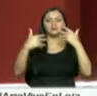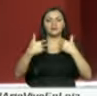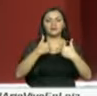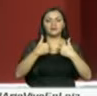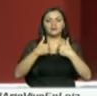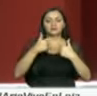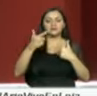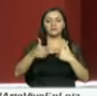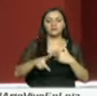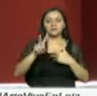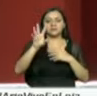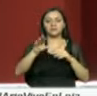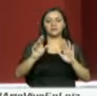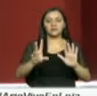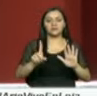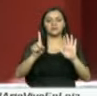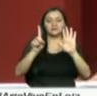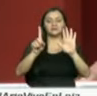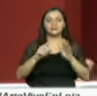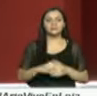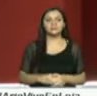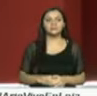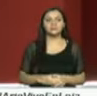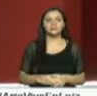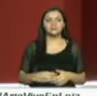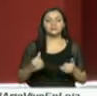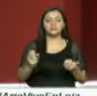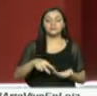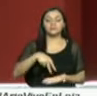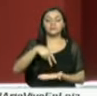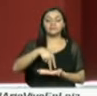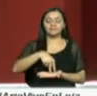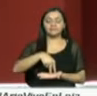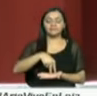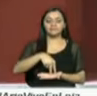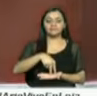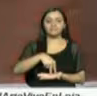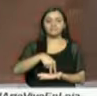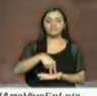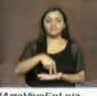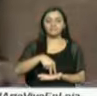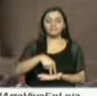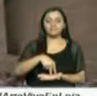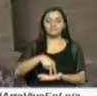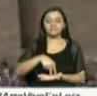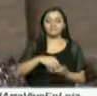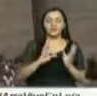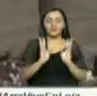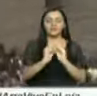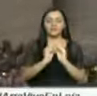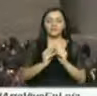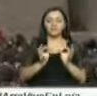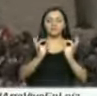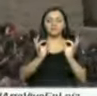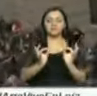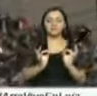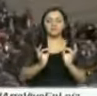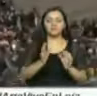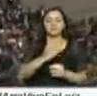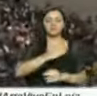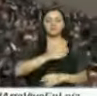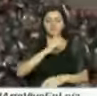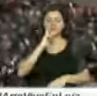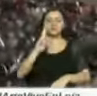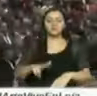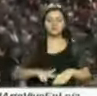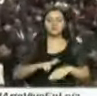Loja 2016. Les invito a ponernos de pie para solemnizar este momento histórico con las notas